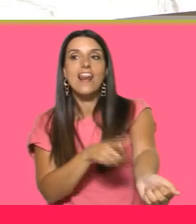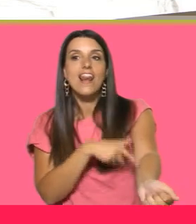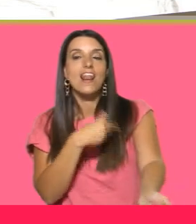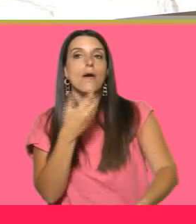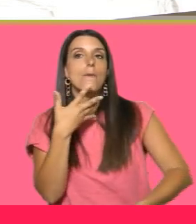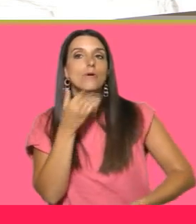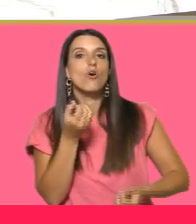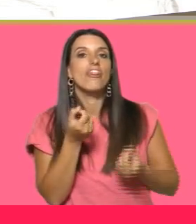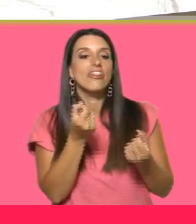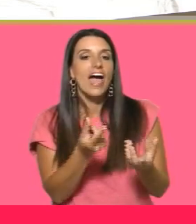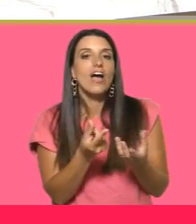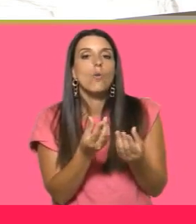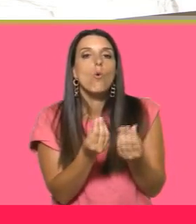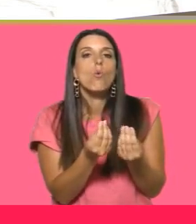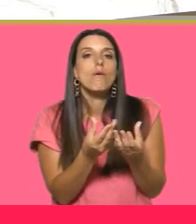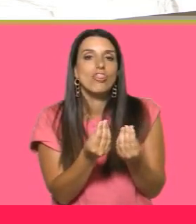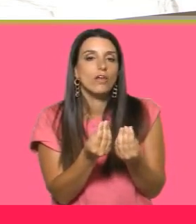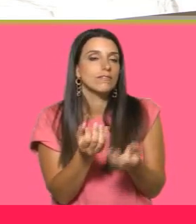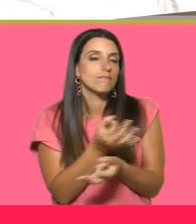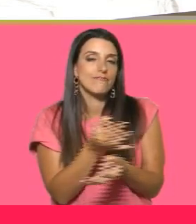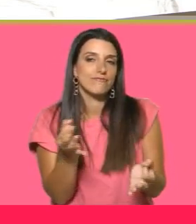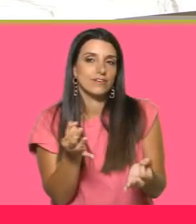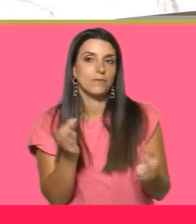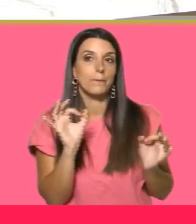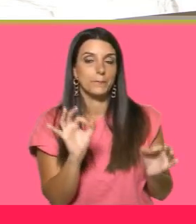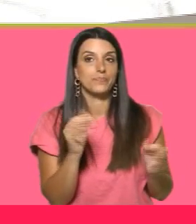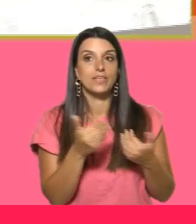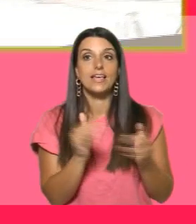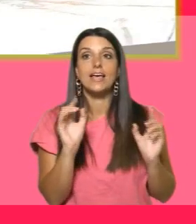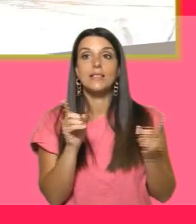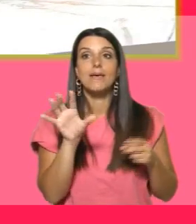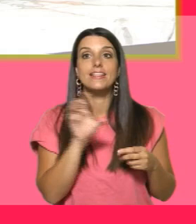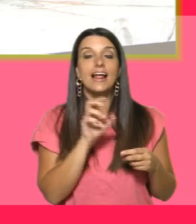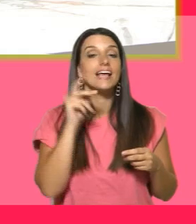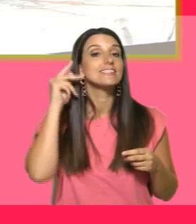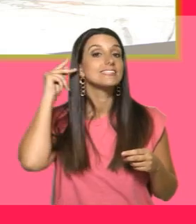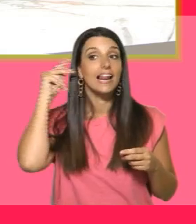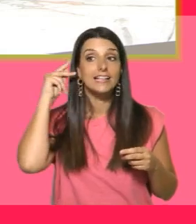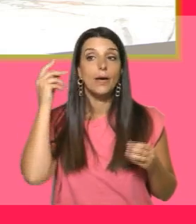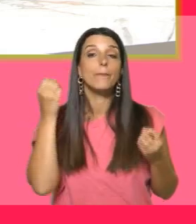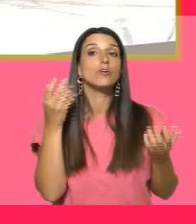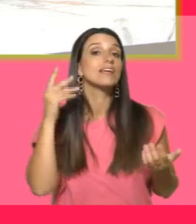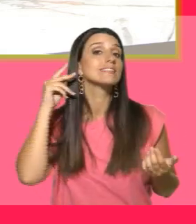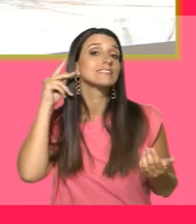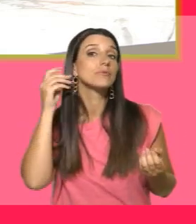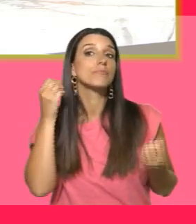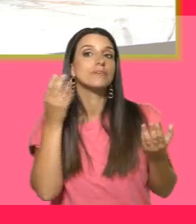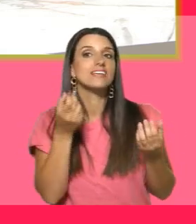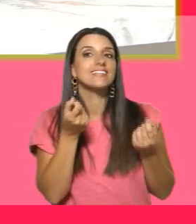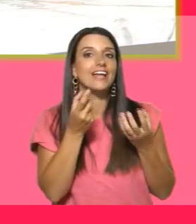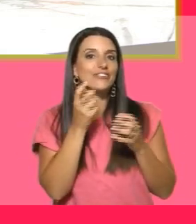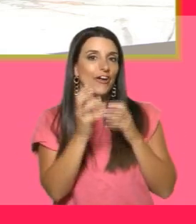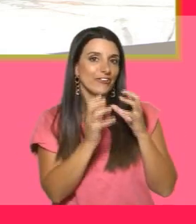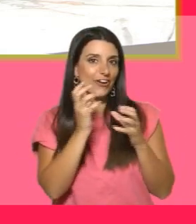va a hidratar un poquito la fruta y te va a quedar genial. Está bárbaro. Mira, acá vamos. Y tengo acá cerecitas. ¿Por qué las cerecitas? Porque le dan como mucho